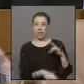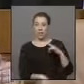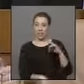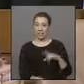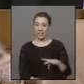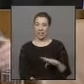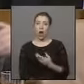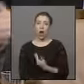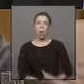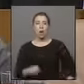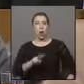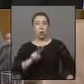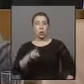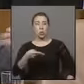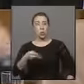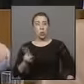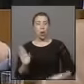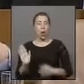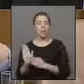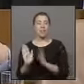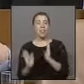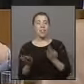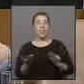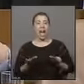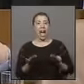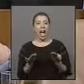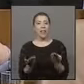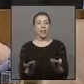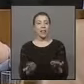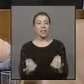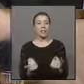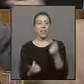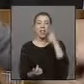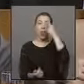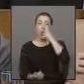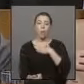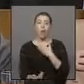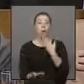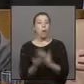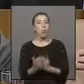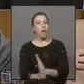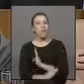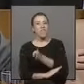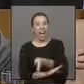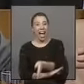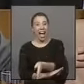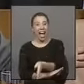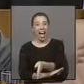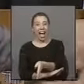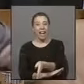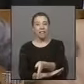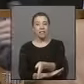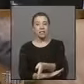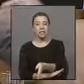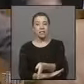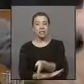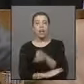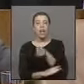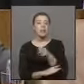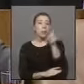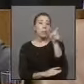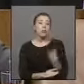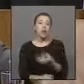el gobierno de turno, con los estamentos que deben de atender las necesidades de los seres humanos, cuando van allí, están hablando otro